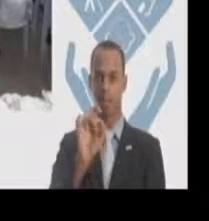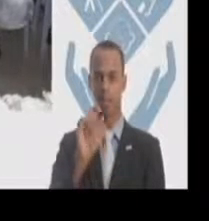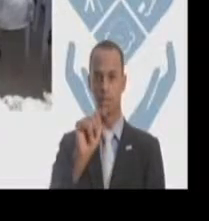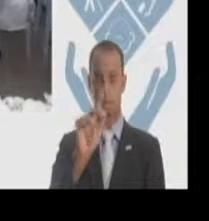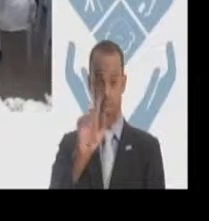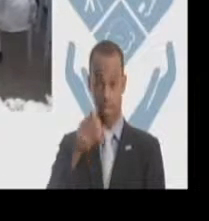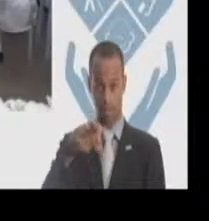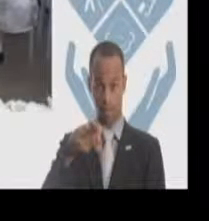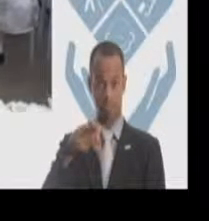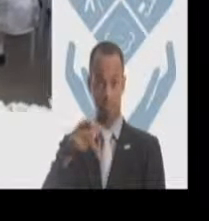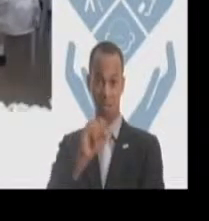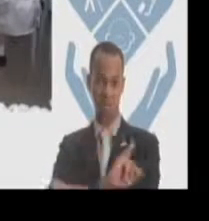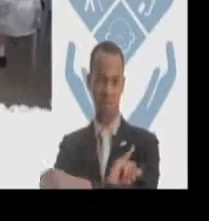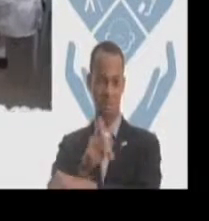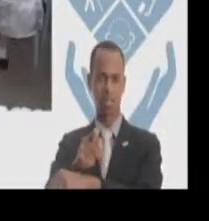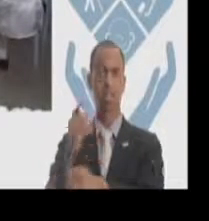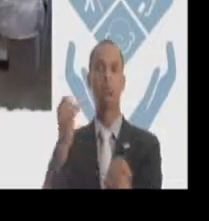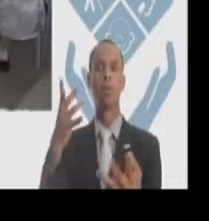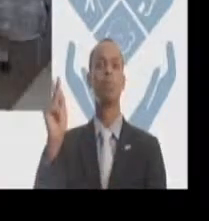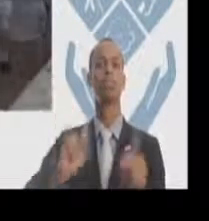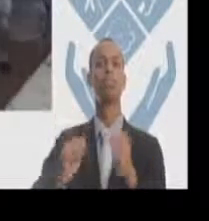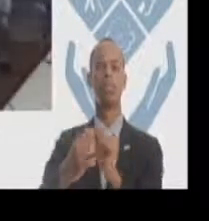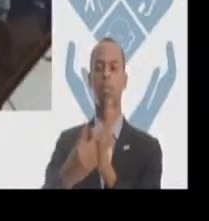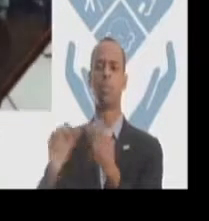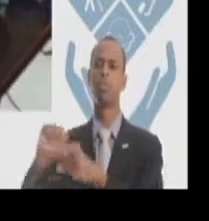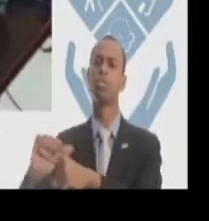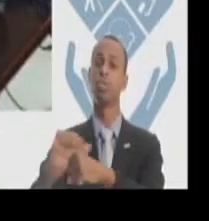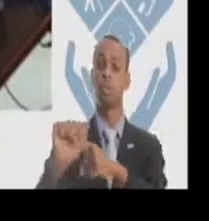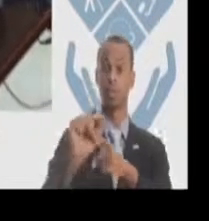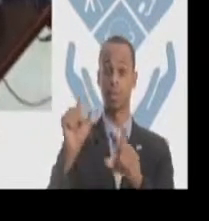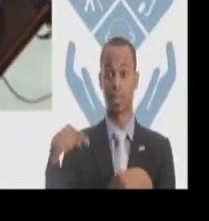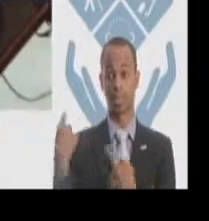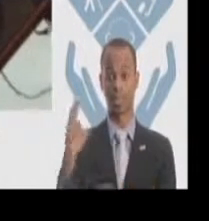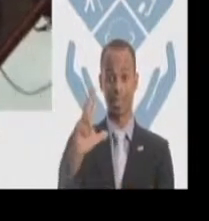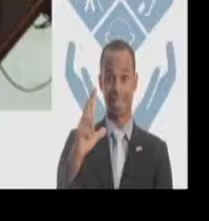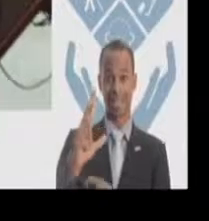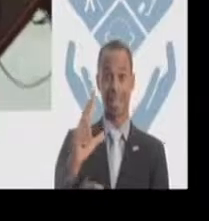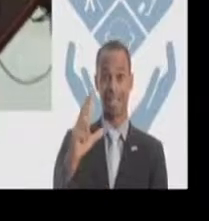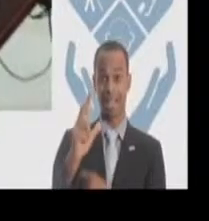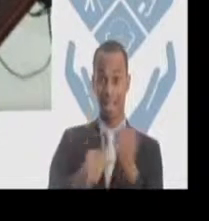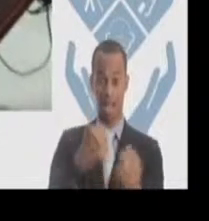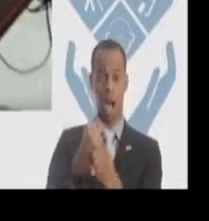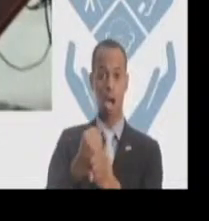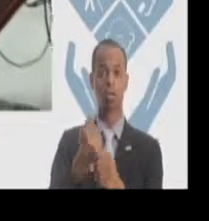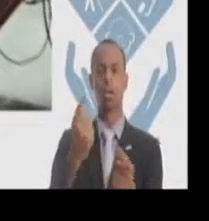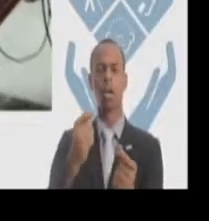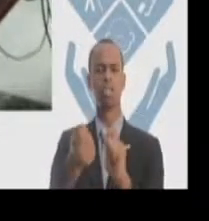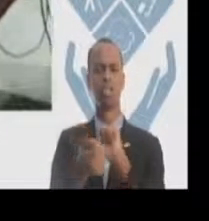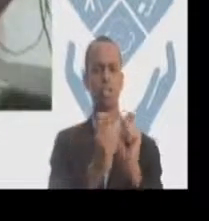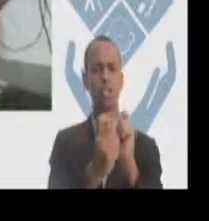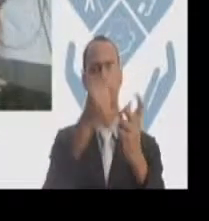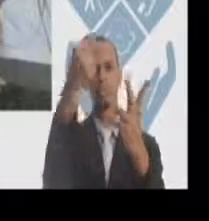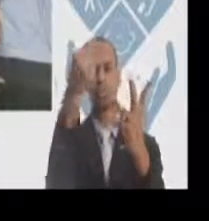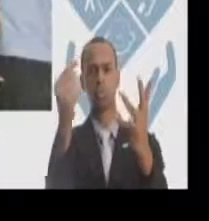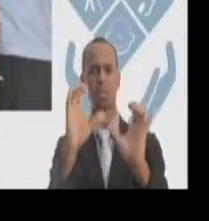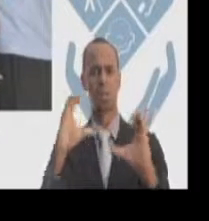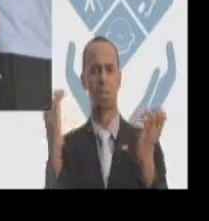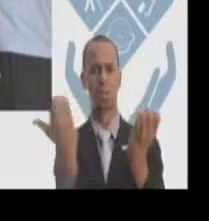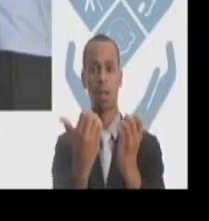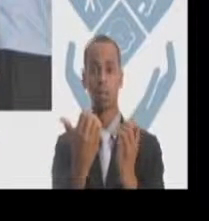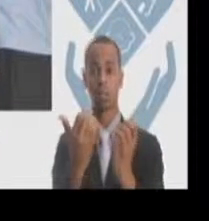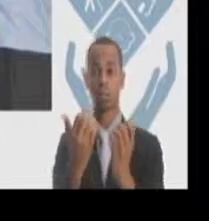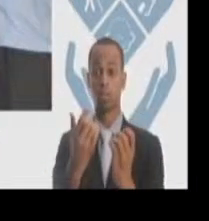Por ejemplo, en el Jardín Botánico de Santo Domingo tenemos el Sendero de los Sentidos, que es el primer sendero accesible, pero también se